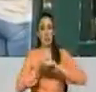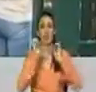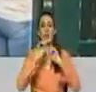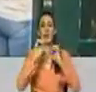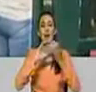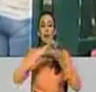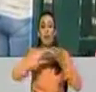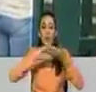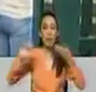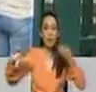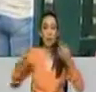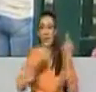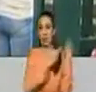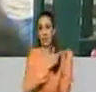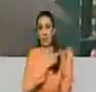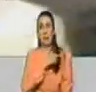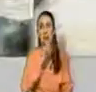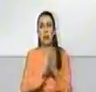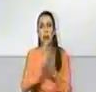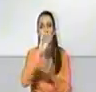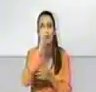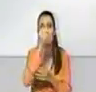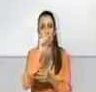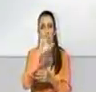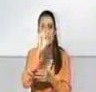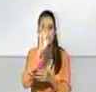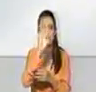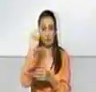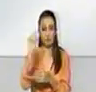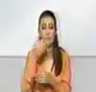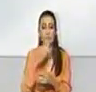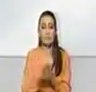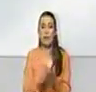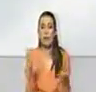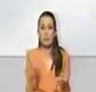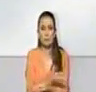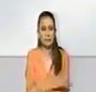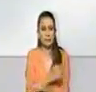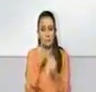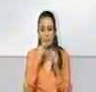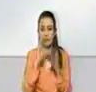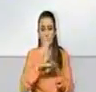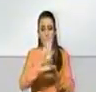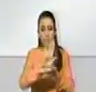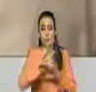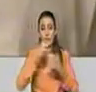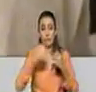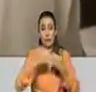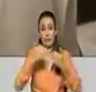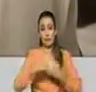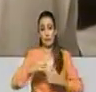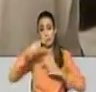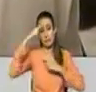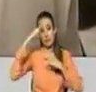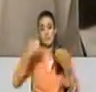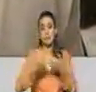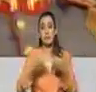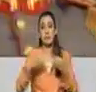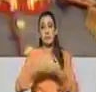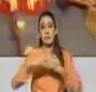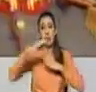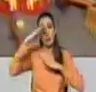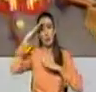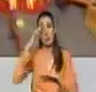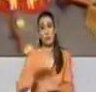competencias al Instituto Ecuatoriano de Seguridad Social, peor, a los Institutos de Seguridad Social de Fuerzas Armadas y de la Policía Nacional.